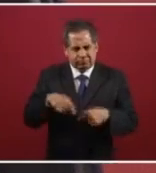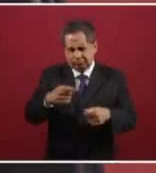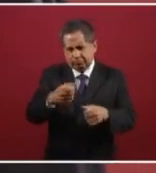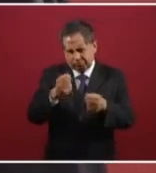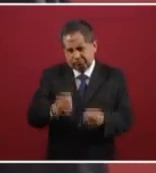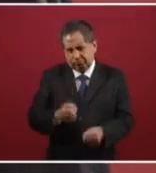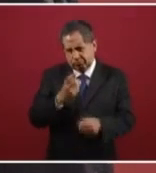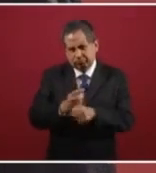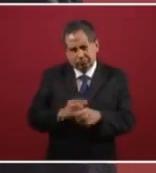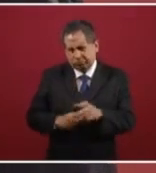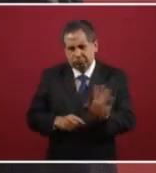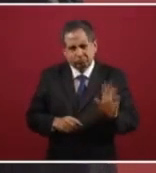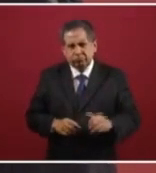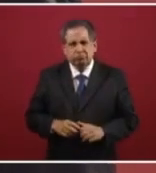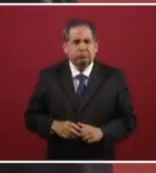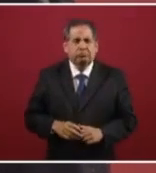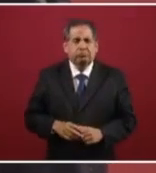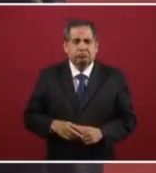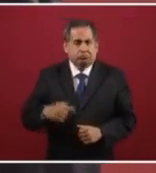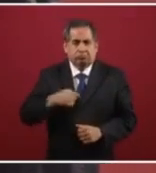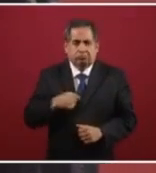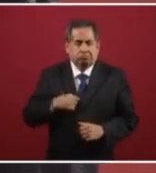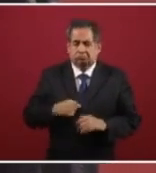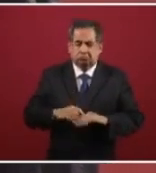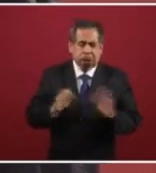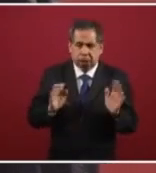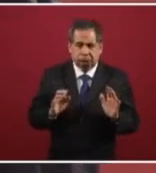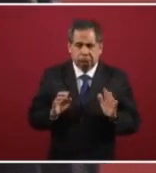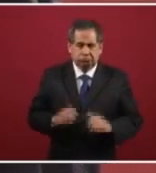seguridad que yo no voy